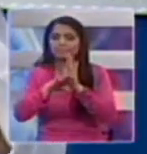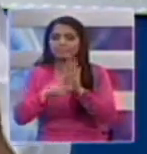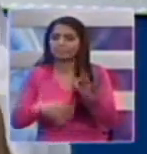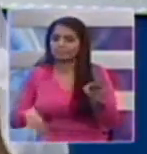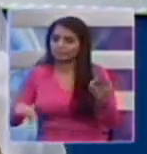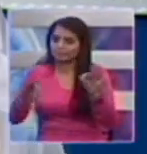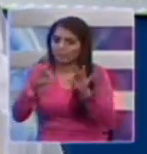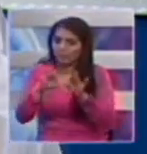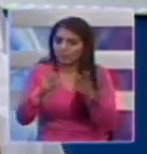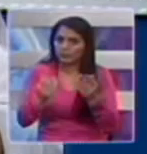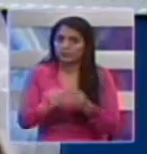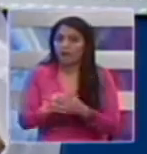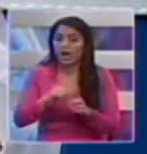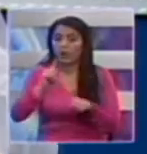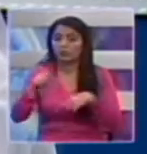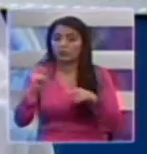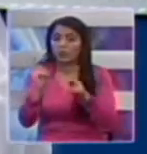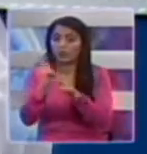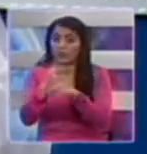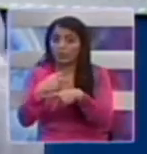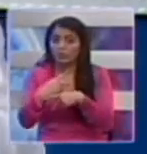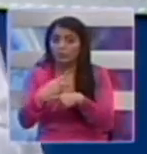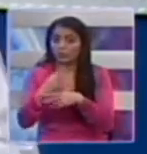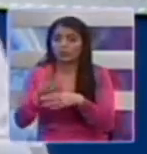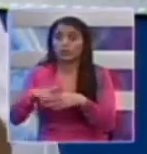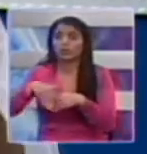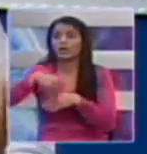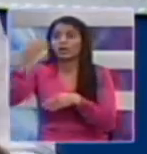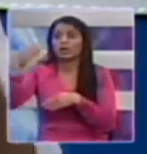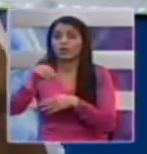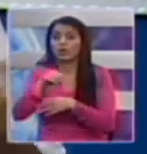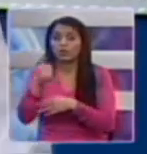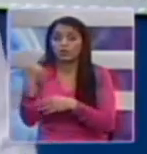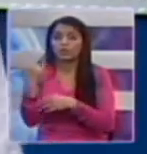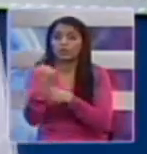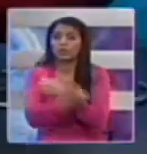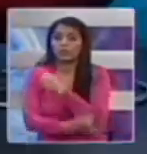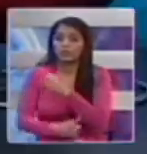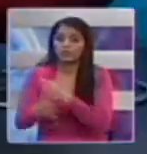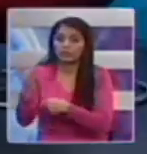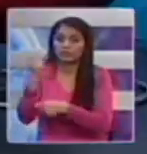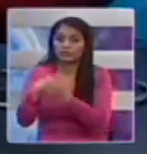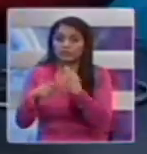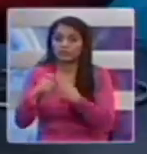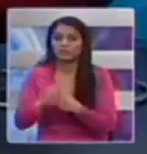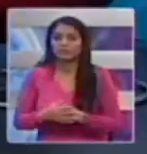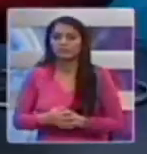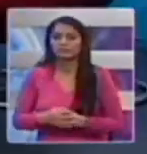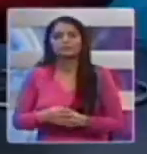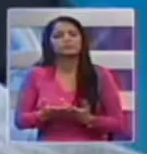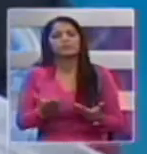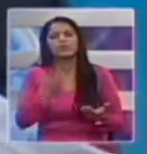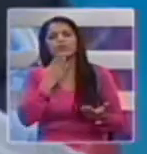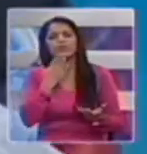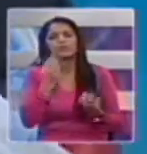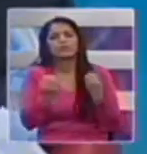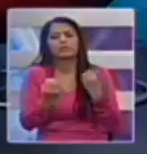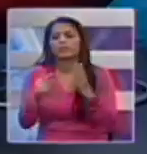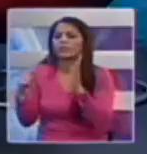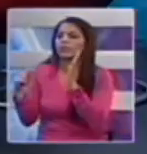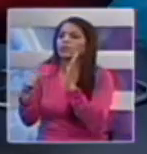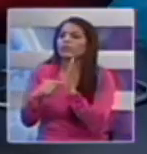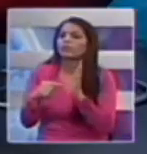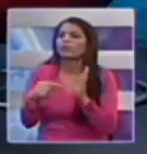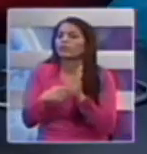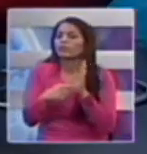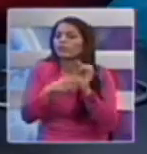que en el mercado internacional tienen una competencia desleal debido a subsidios u otros. ¿Y el resto de impuestos habrá que eliminarlos o no? ¿Cuál es la